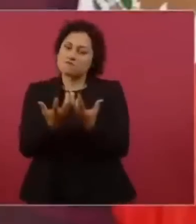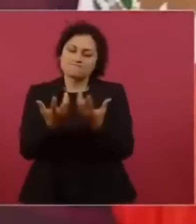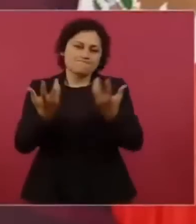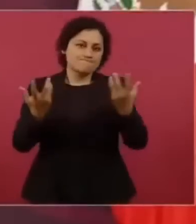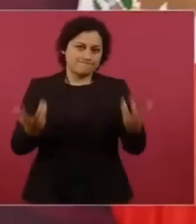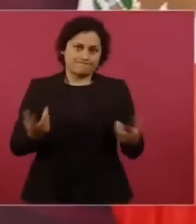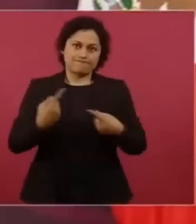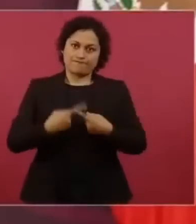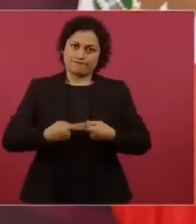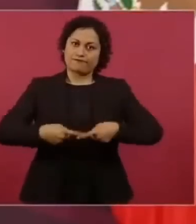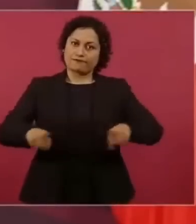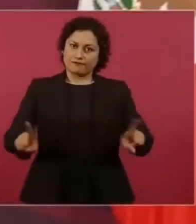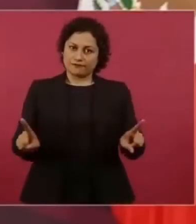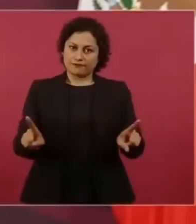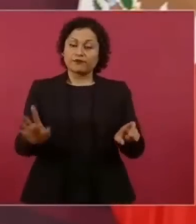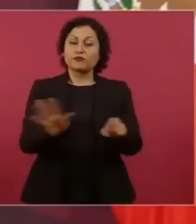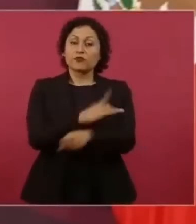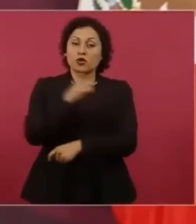antes,